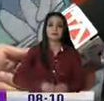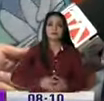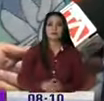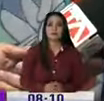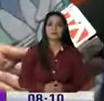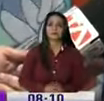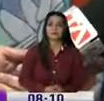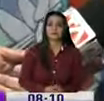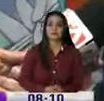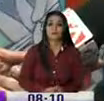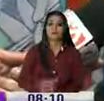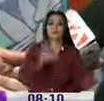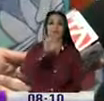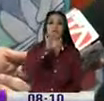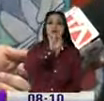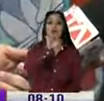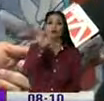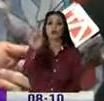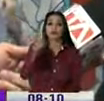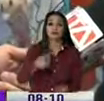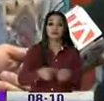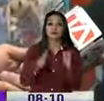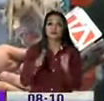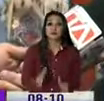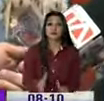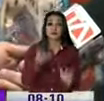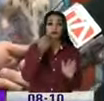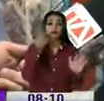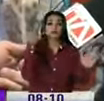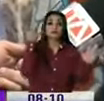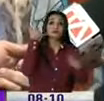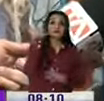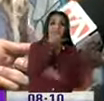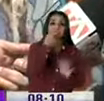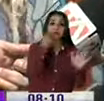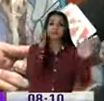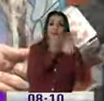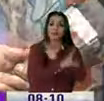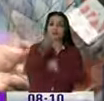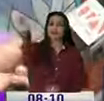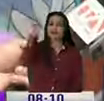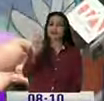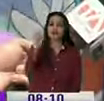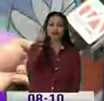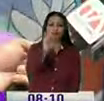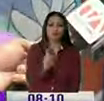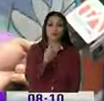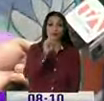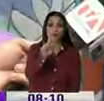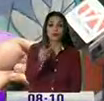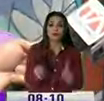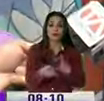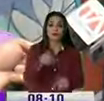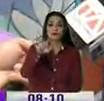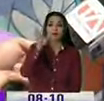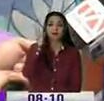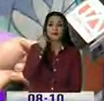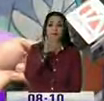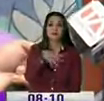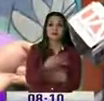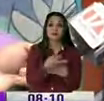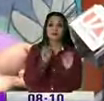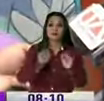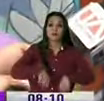del 911, para que los quiteños puedan denunciar estas pinturas vandálicas de 1 a 5 días de